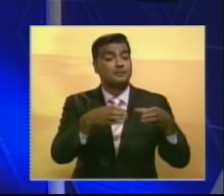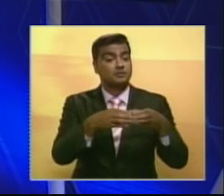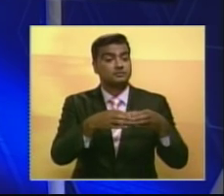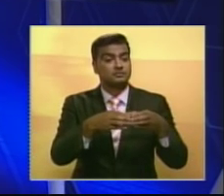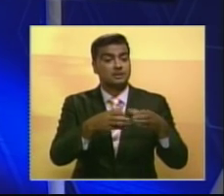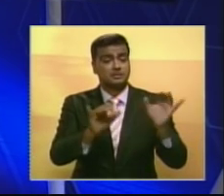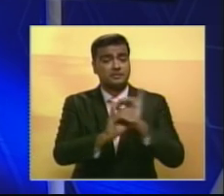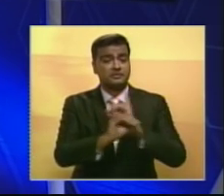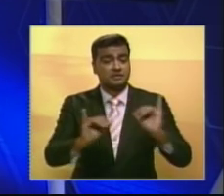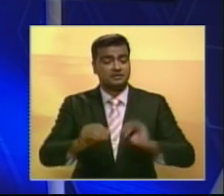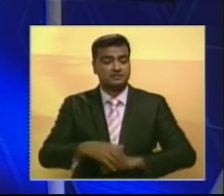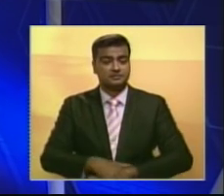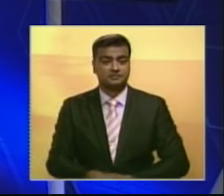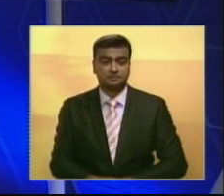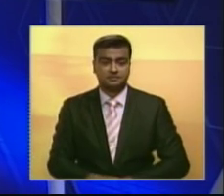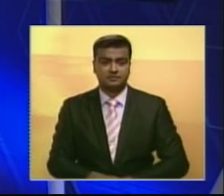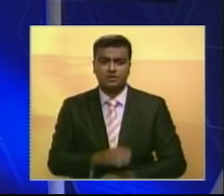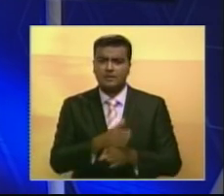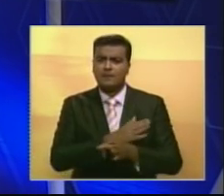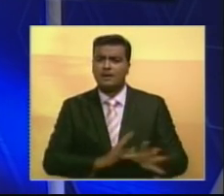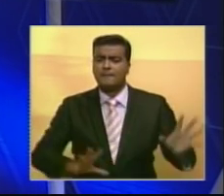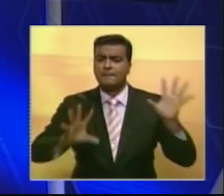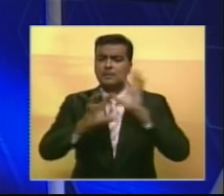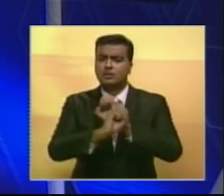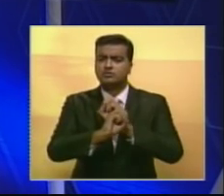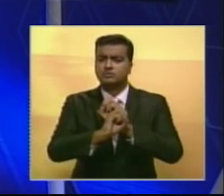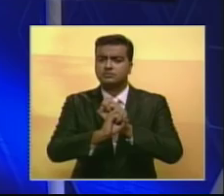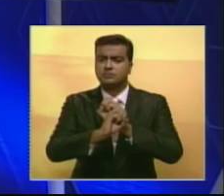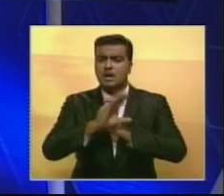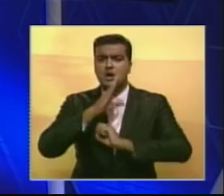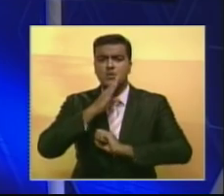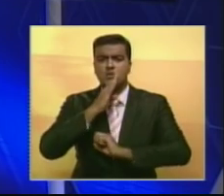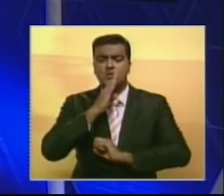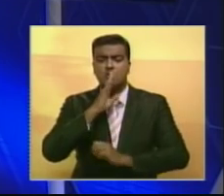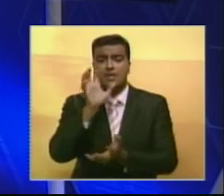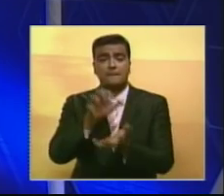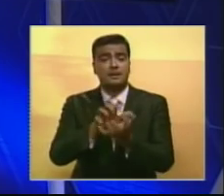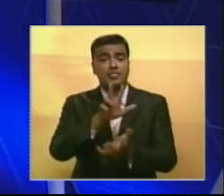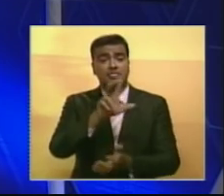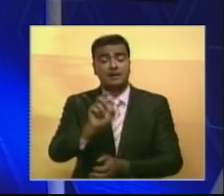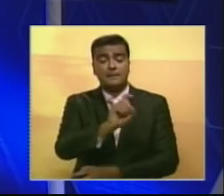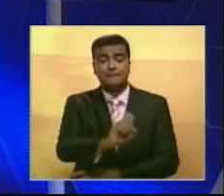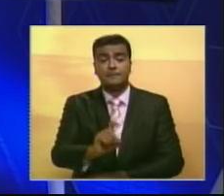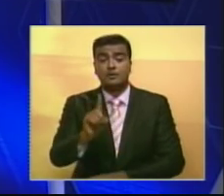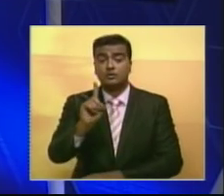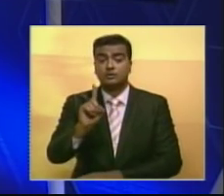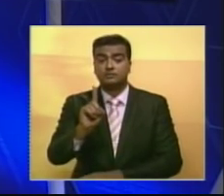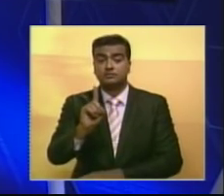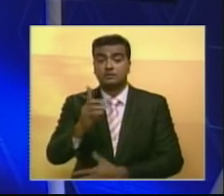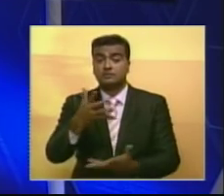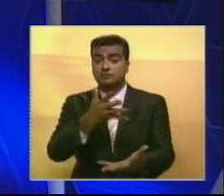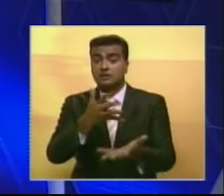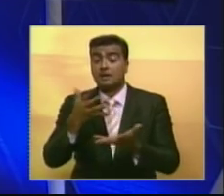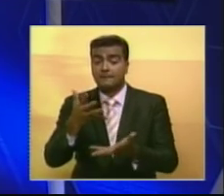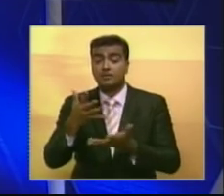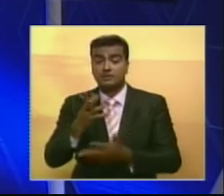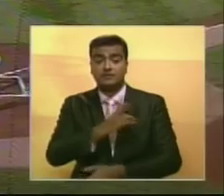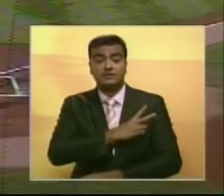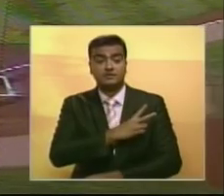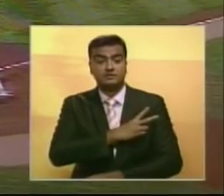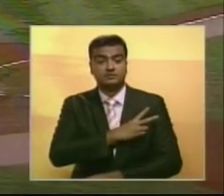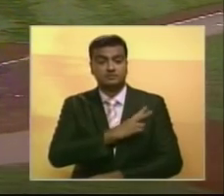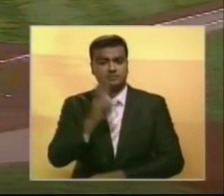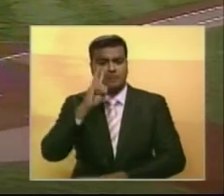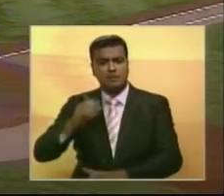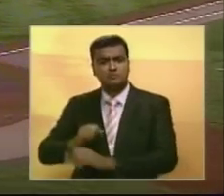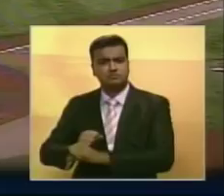a las semifinales. Esto luego de que anoche vencieran a los Bravos de Margarita 3-1 con transmisión del equipo campeón de Venevisión. Vamos